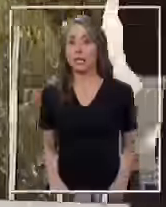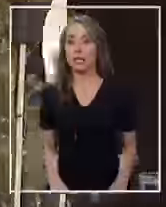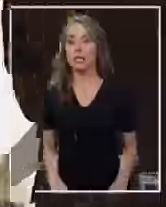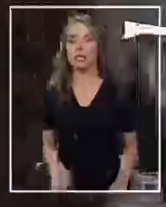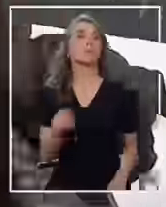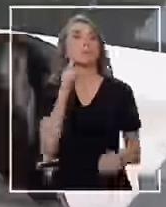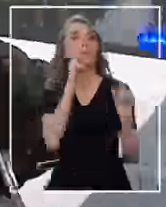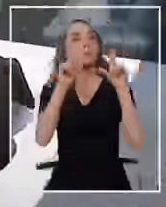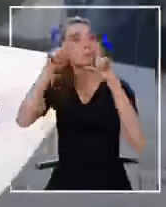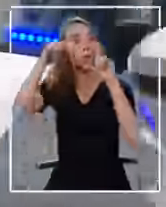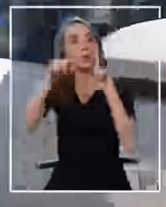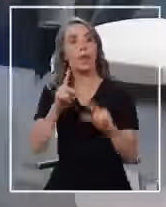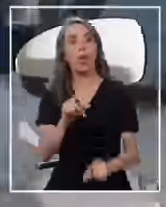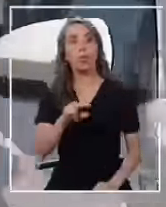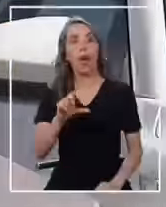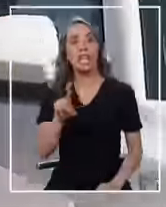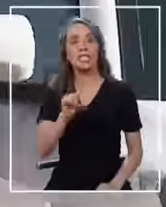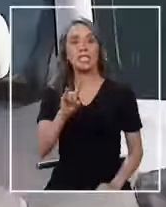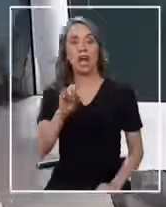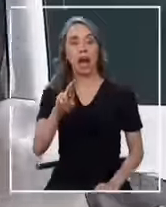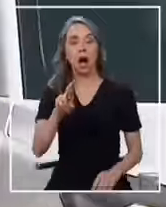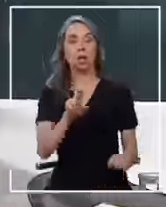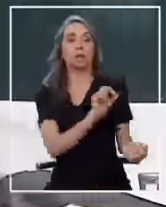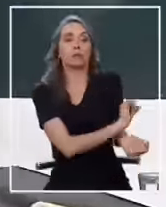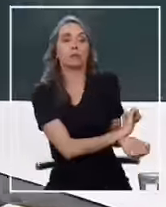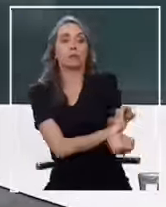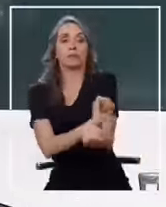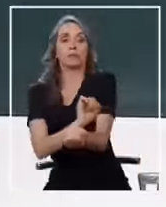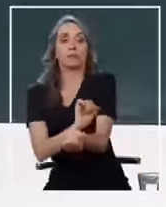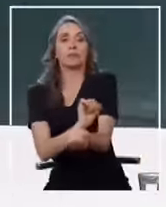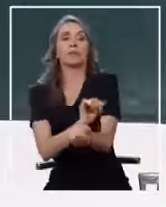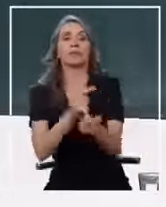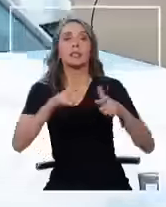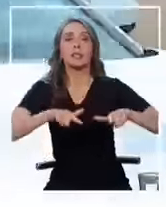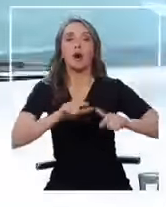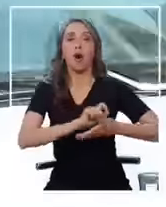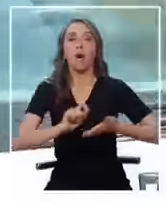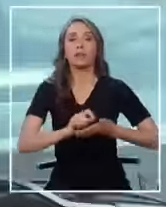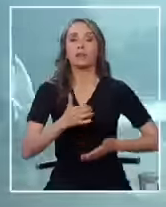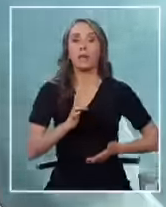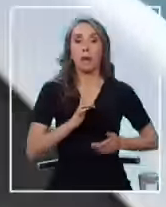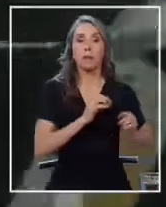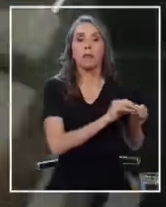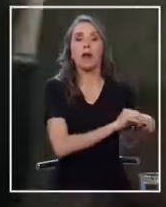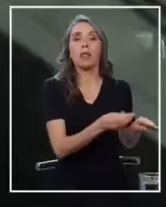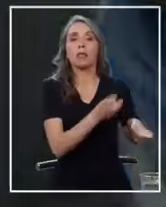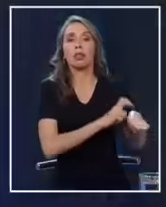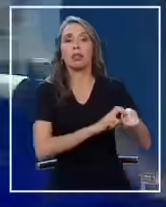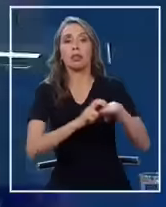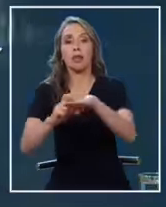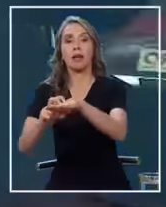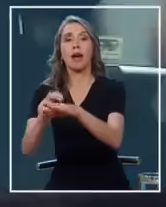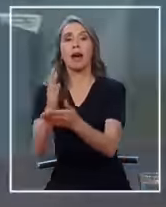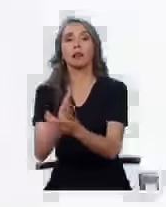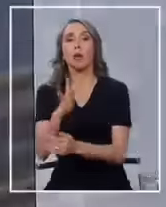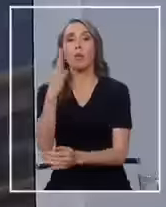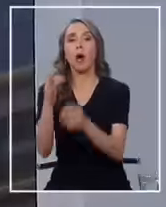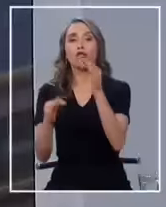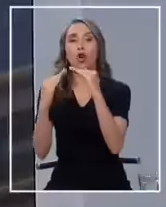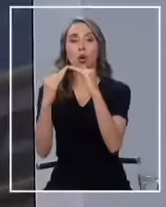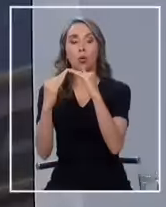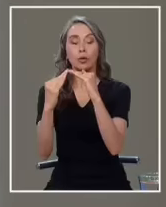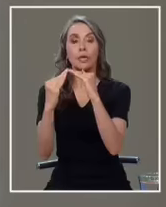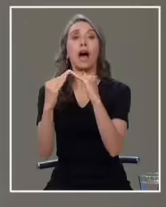Es la imagen de Daniel Sauer saliendo esposado desde la Policía de Investigaciones hasta el cuarto juzgado de garantía de Santiago. Es